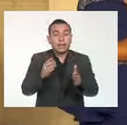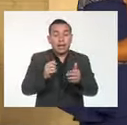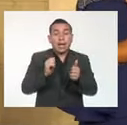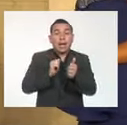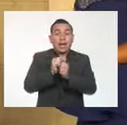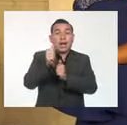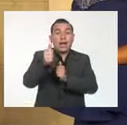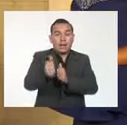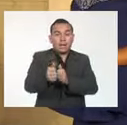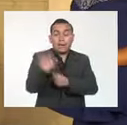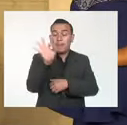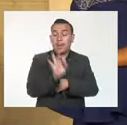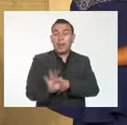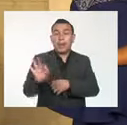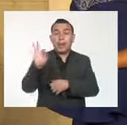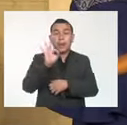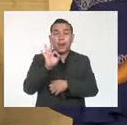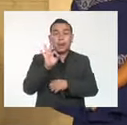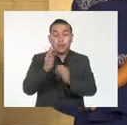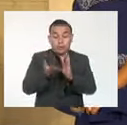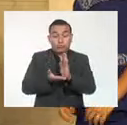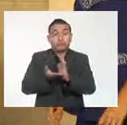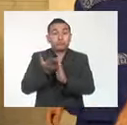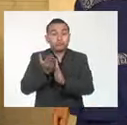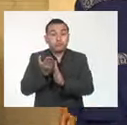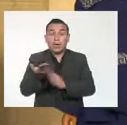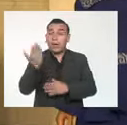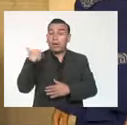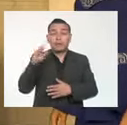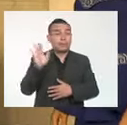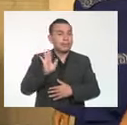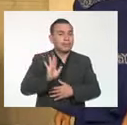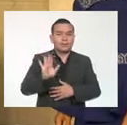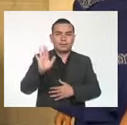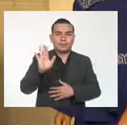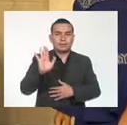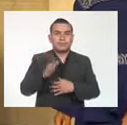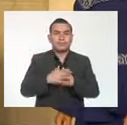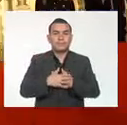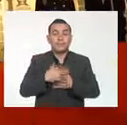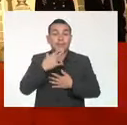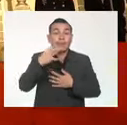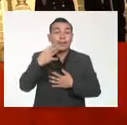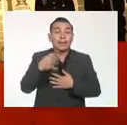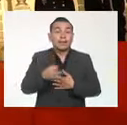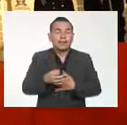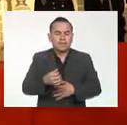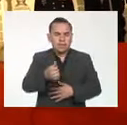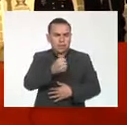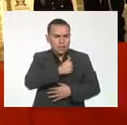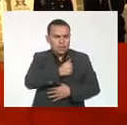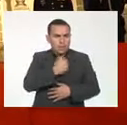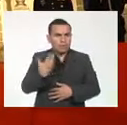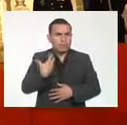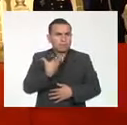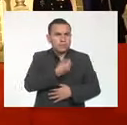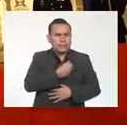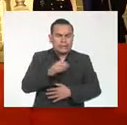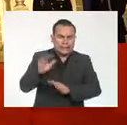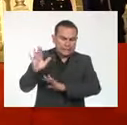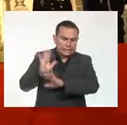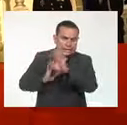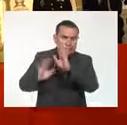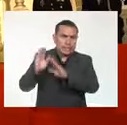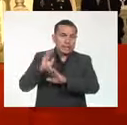en ella mucho más rápido y con más impulso de lo que habíamos hecho antes. Tenemos una responsabilidad histórica, como les dije hace un